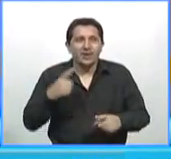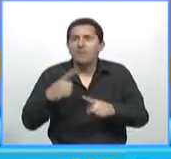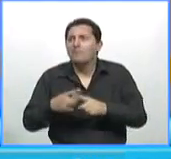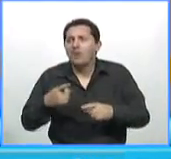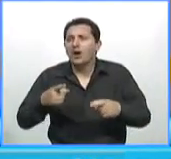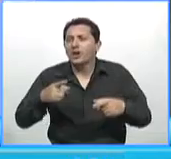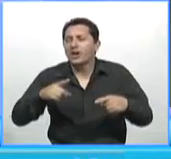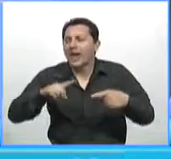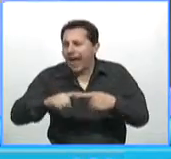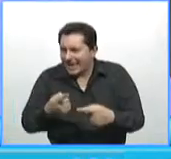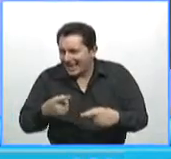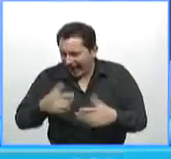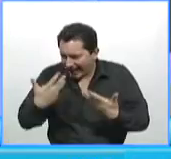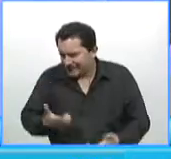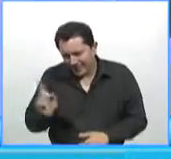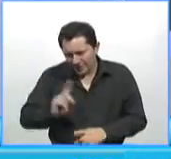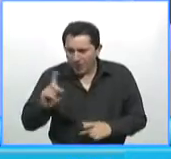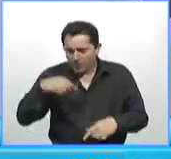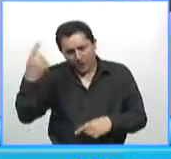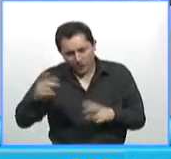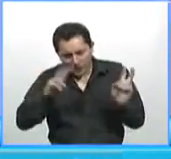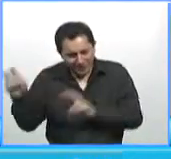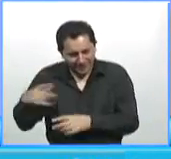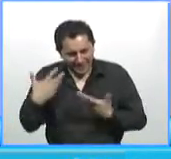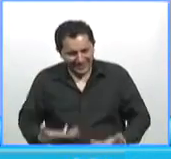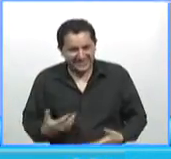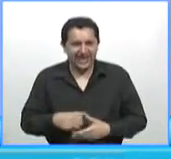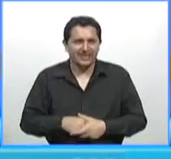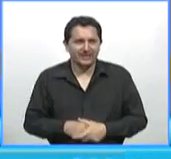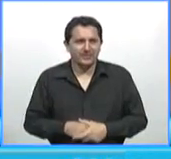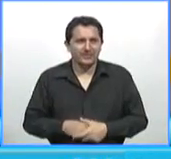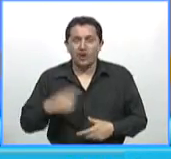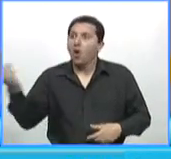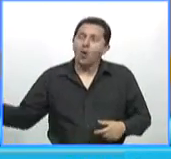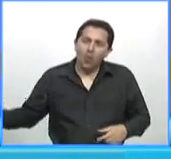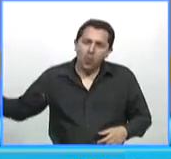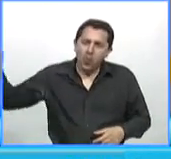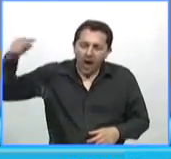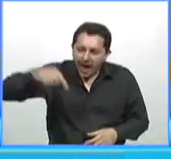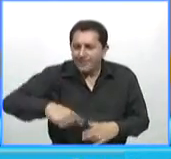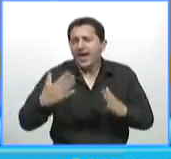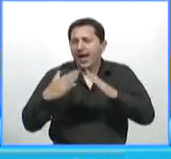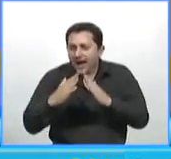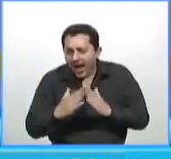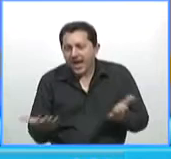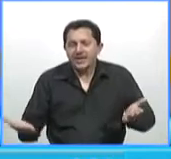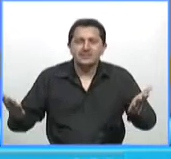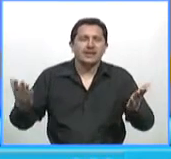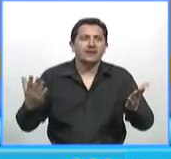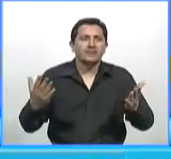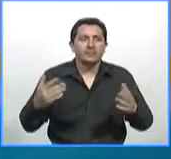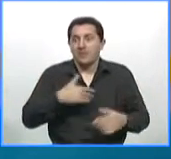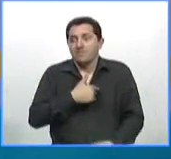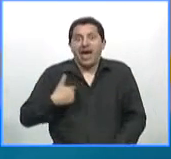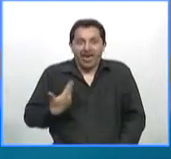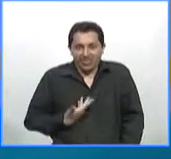League. Creo que no es por ese tema. No, la verdad que volver a casa, como recién les decía, y ser